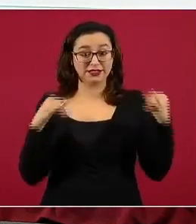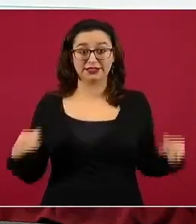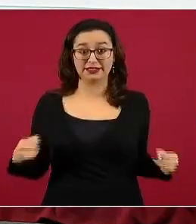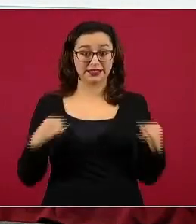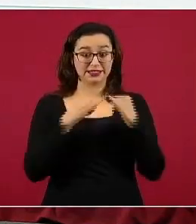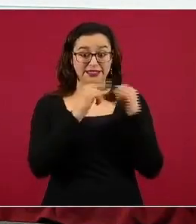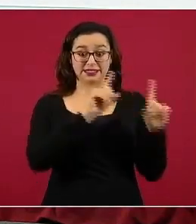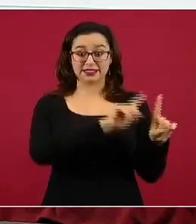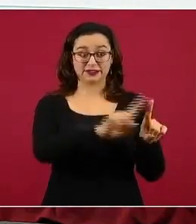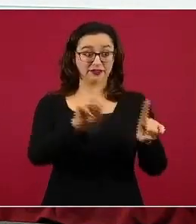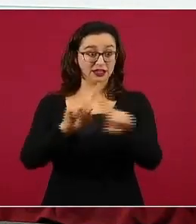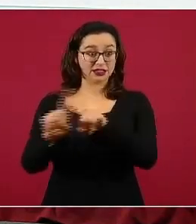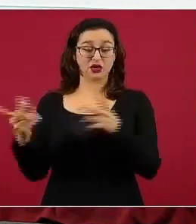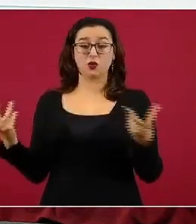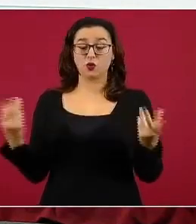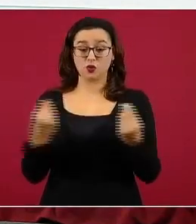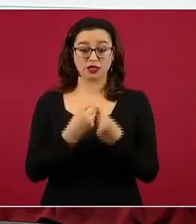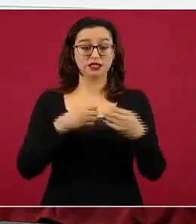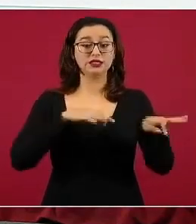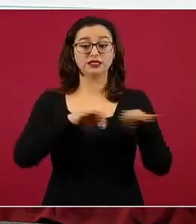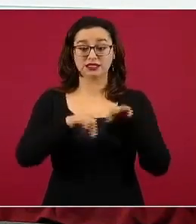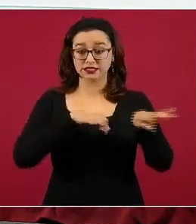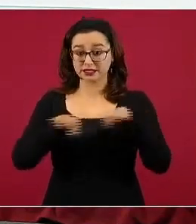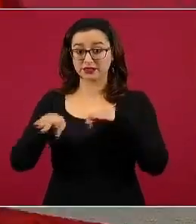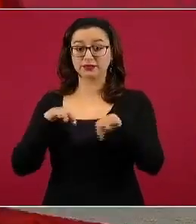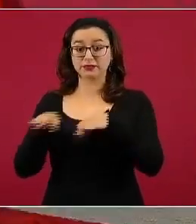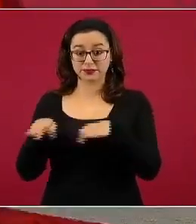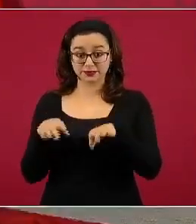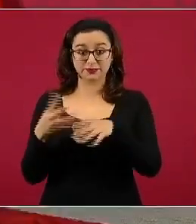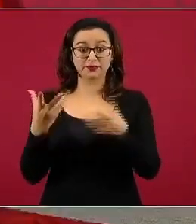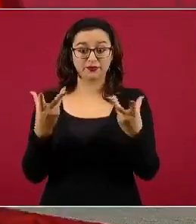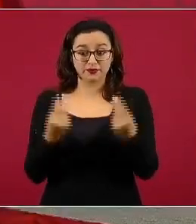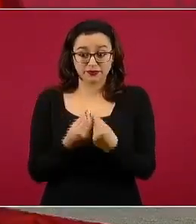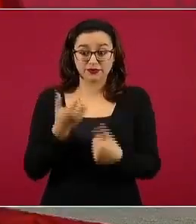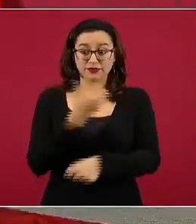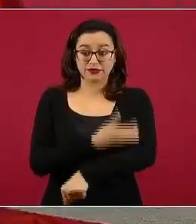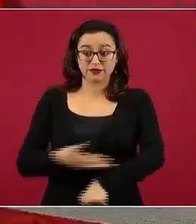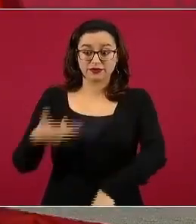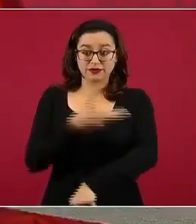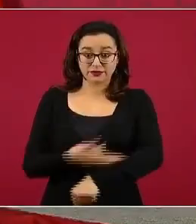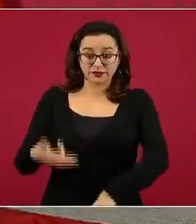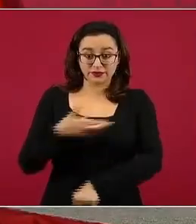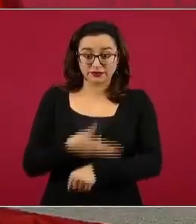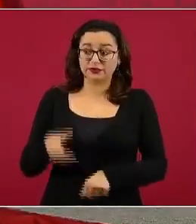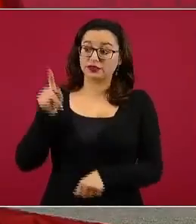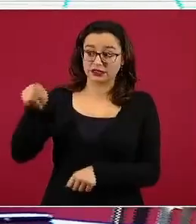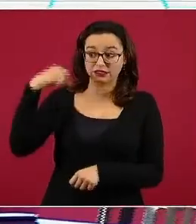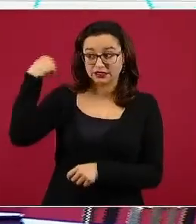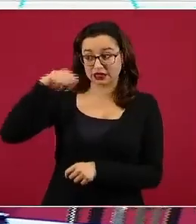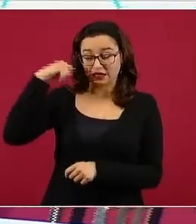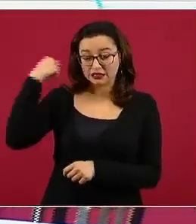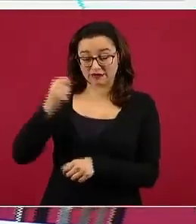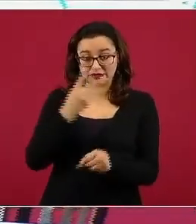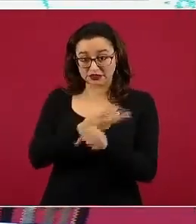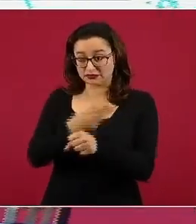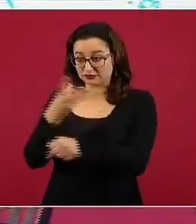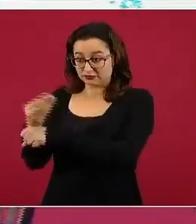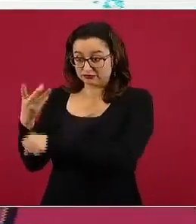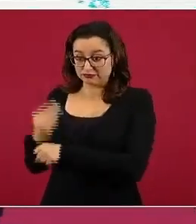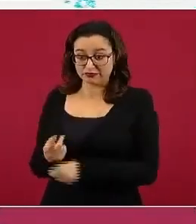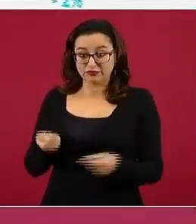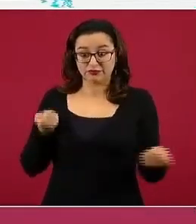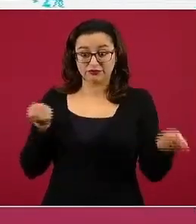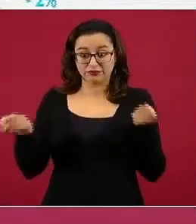trabajando coordinadamente y siguen trabajando coordinadamente en Tabasco para el control de